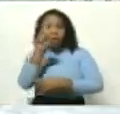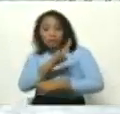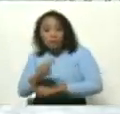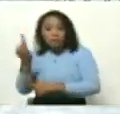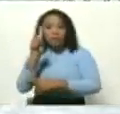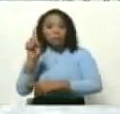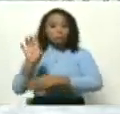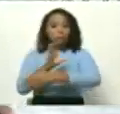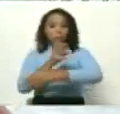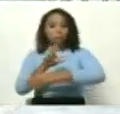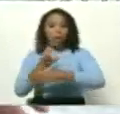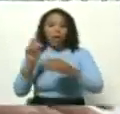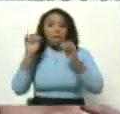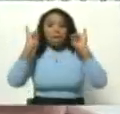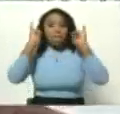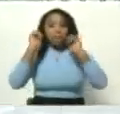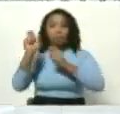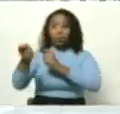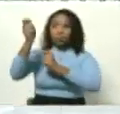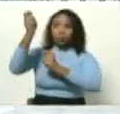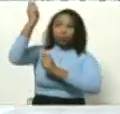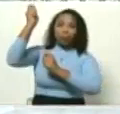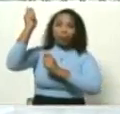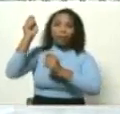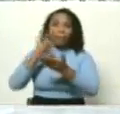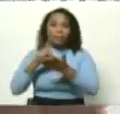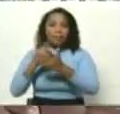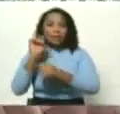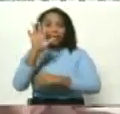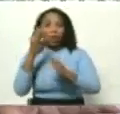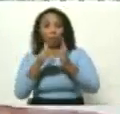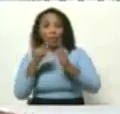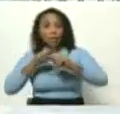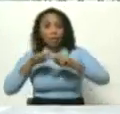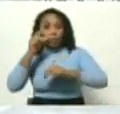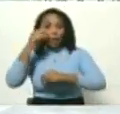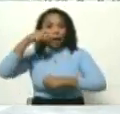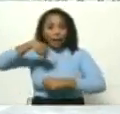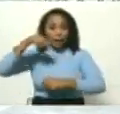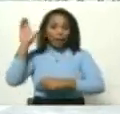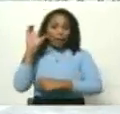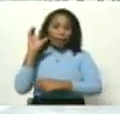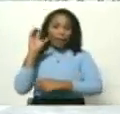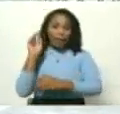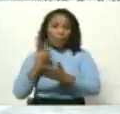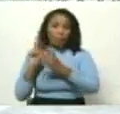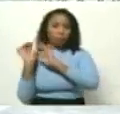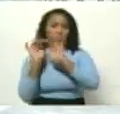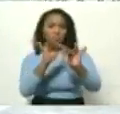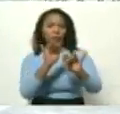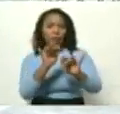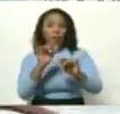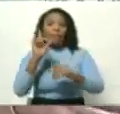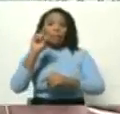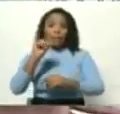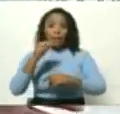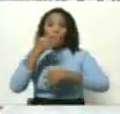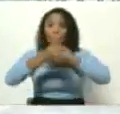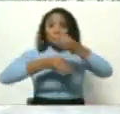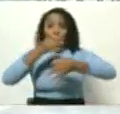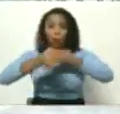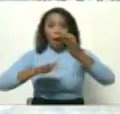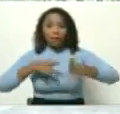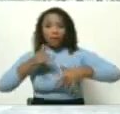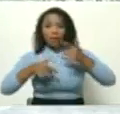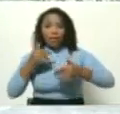un festival de papagayos en lo que se estiman participen más de 5.000 niños de la ciudad de Caracas. Asimismo, ha hablado de las actividades que tienen